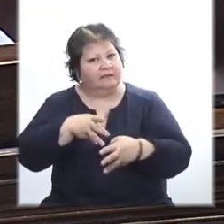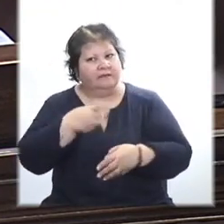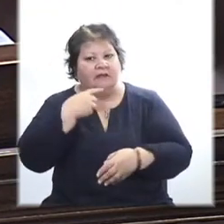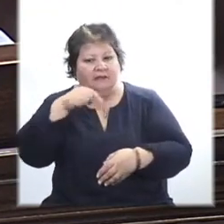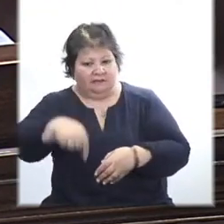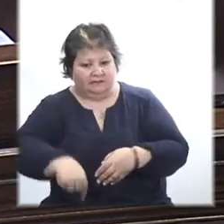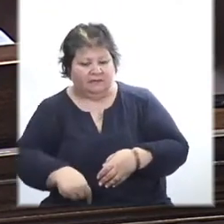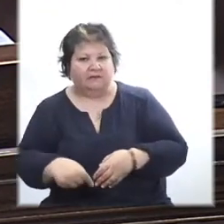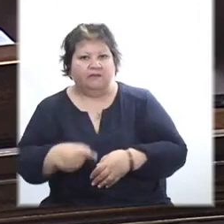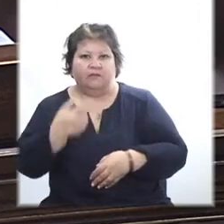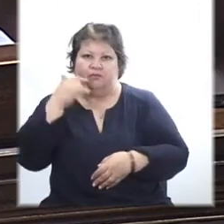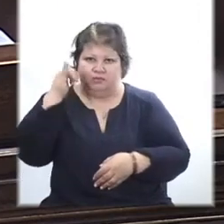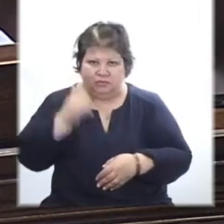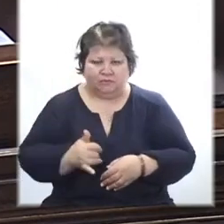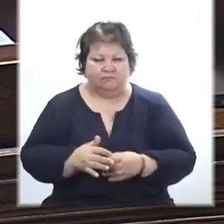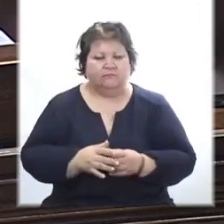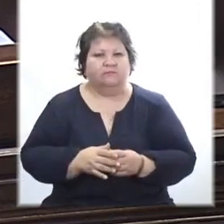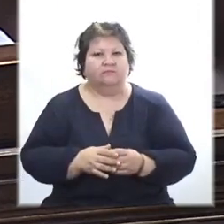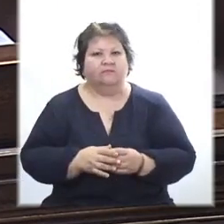que la tenían.